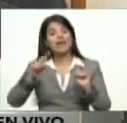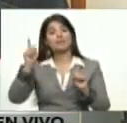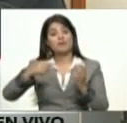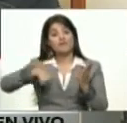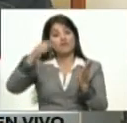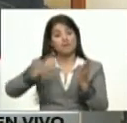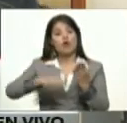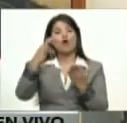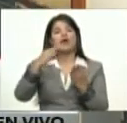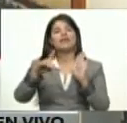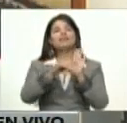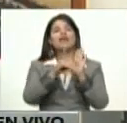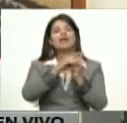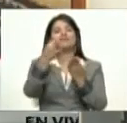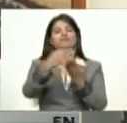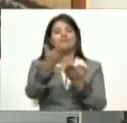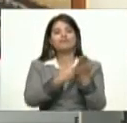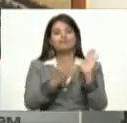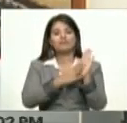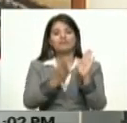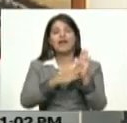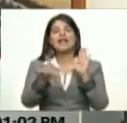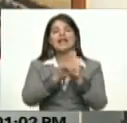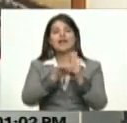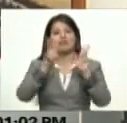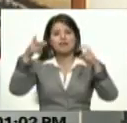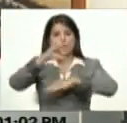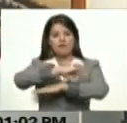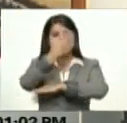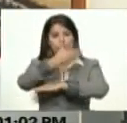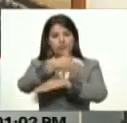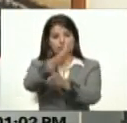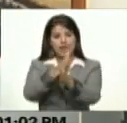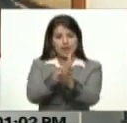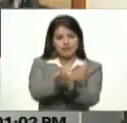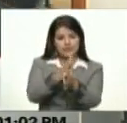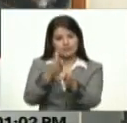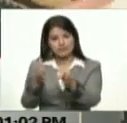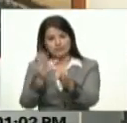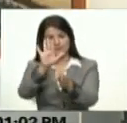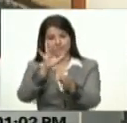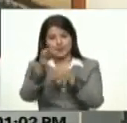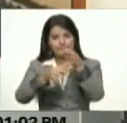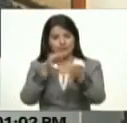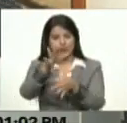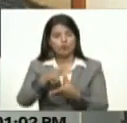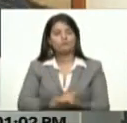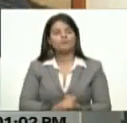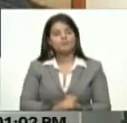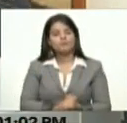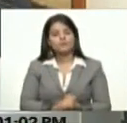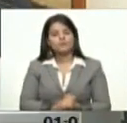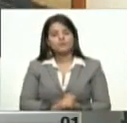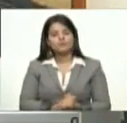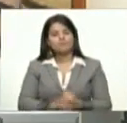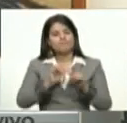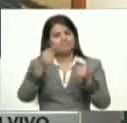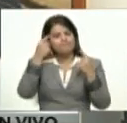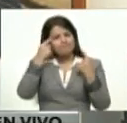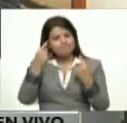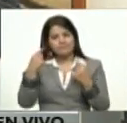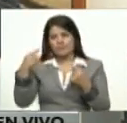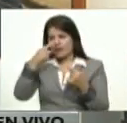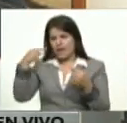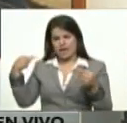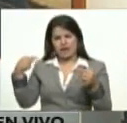con rango, valor y fuerza de Ley Orgánica de Fronteras. Es muy importante, todos hemos vivido en este